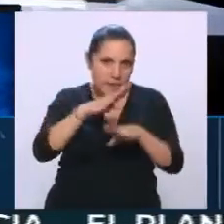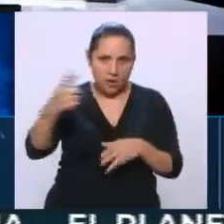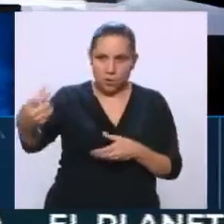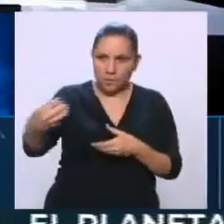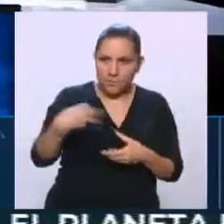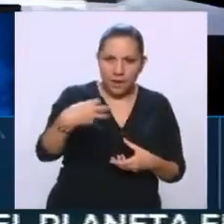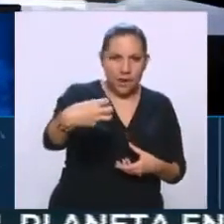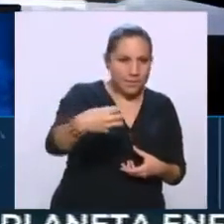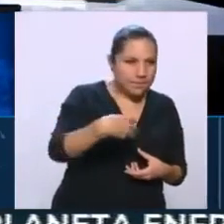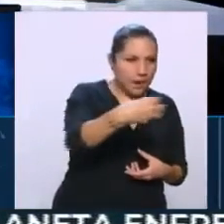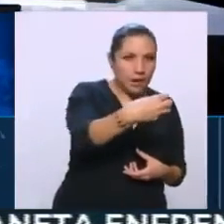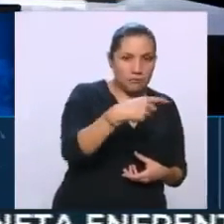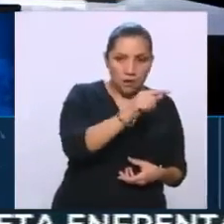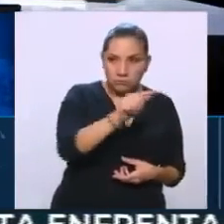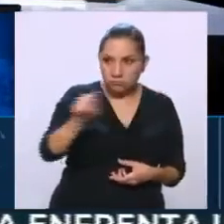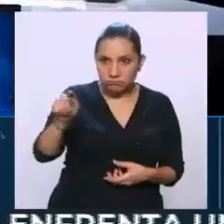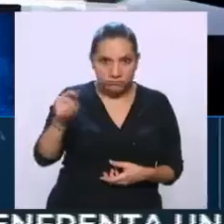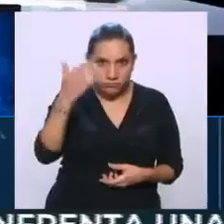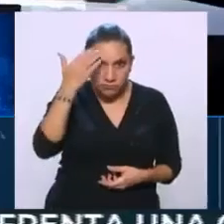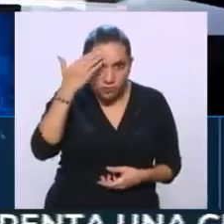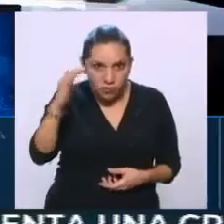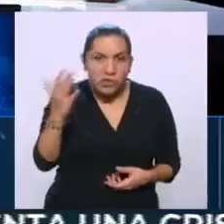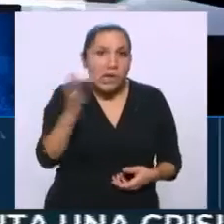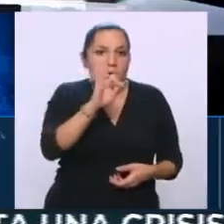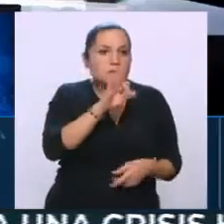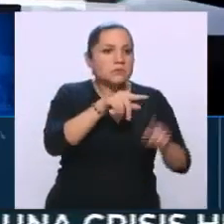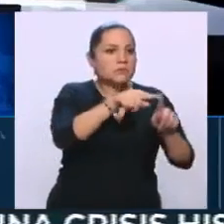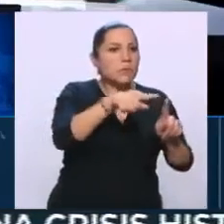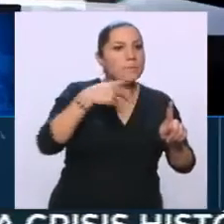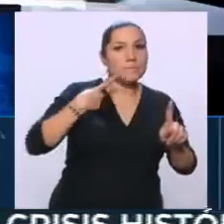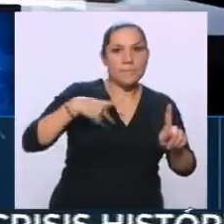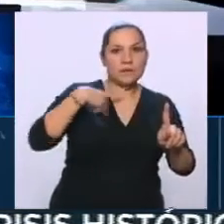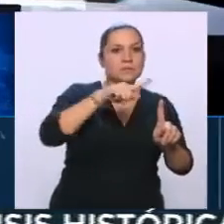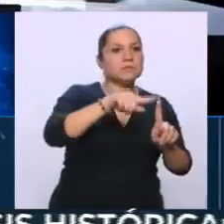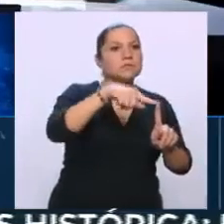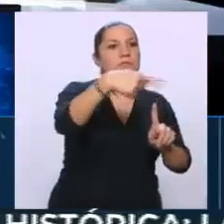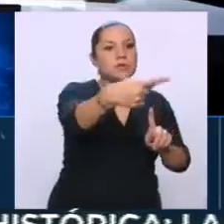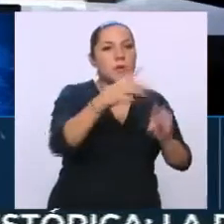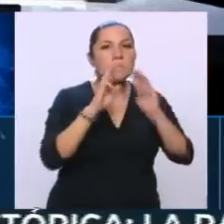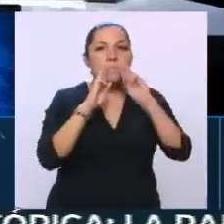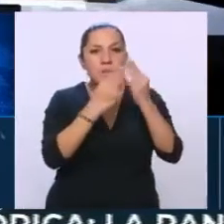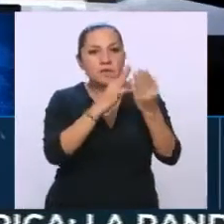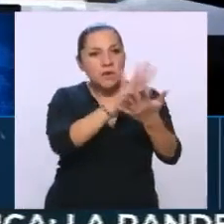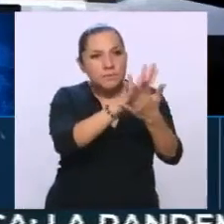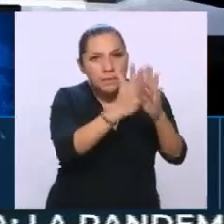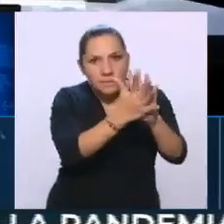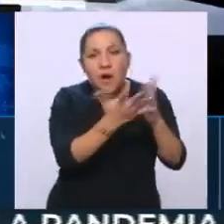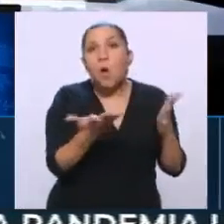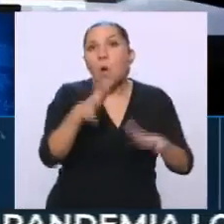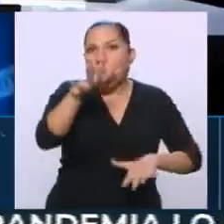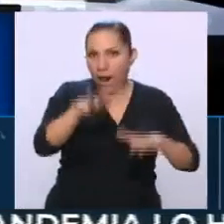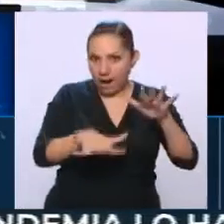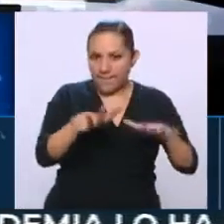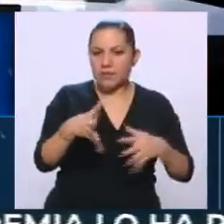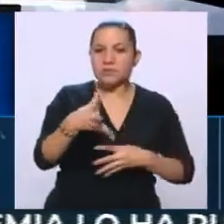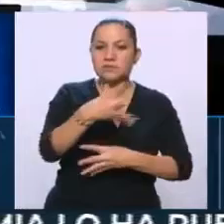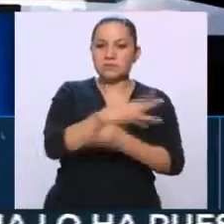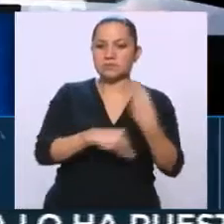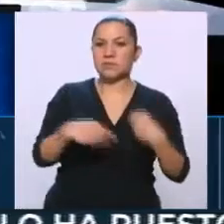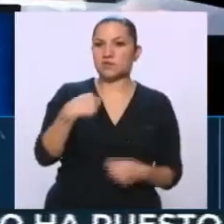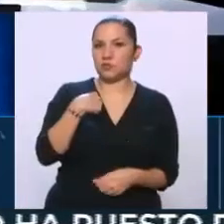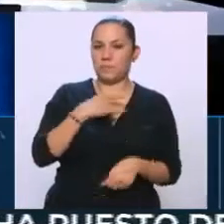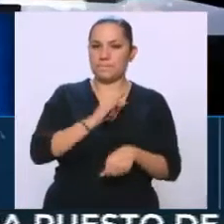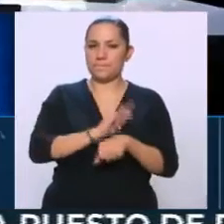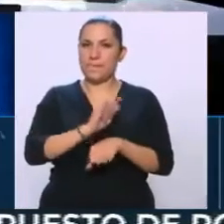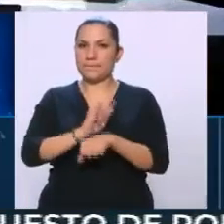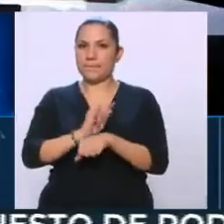futuro se va a relacionar con un delincuente. Está también la usurpación de identidad, con la que se hacen operaciones a través de un